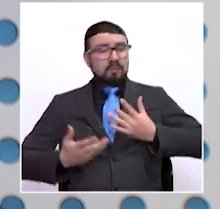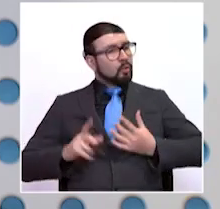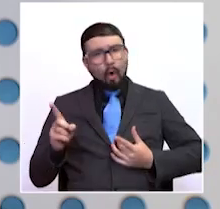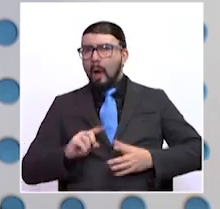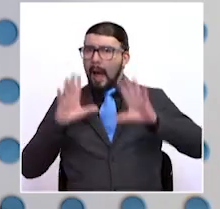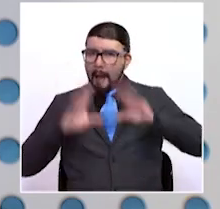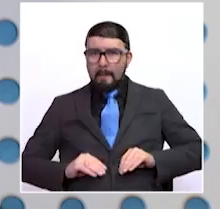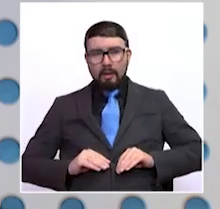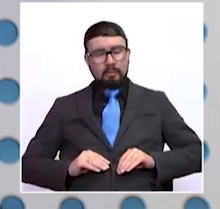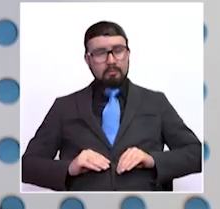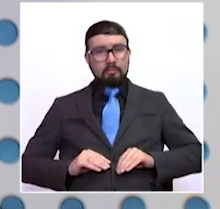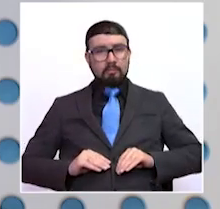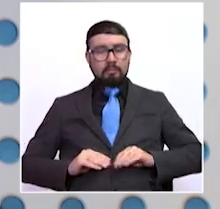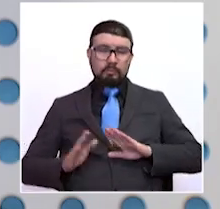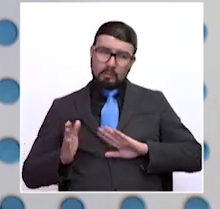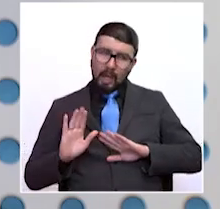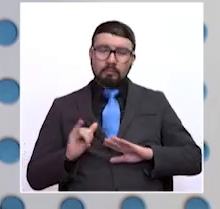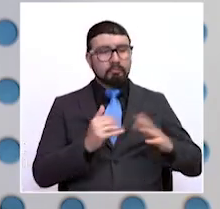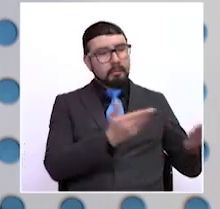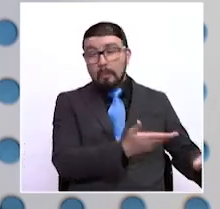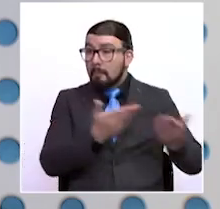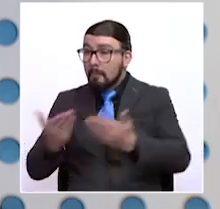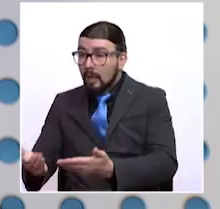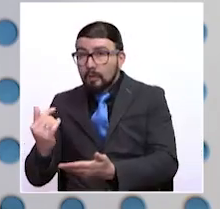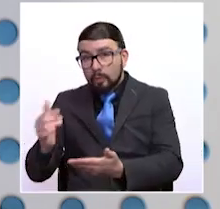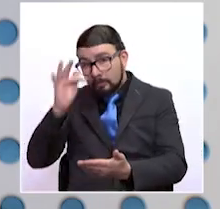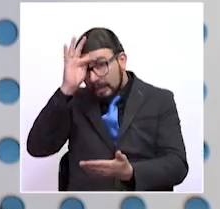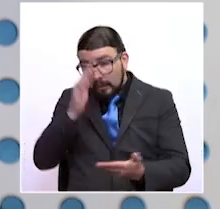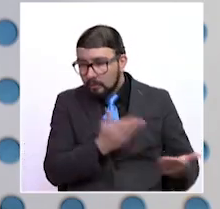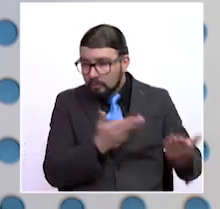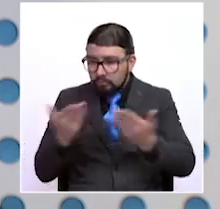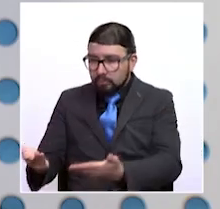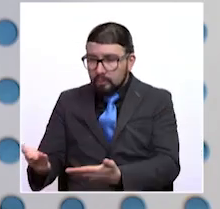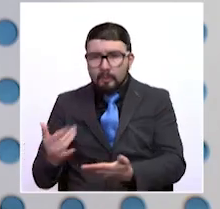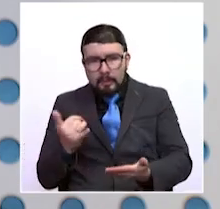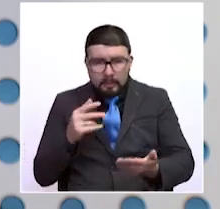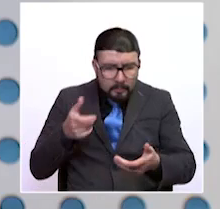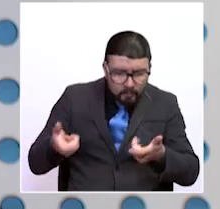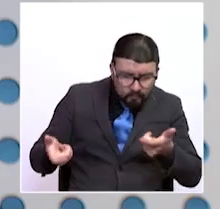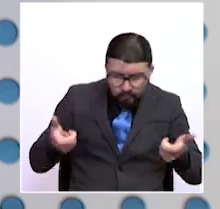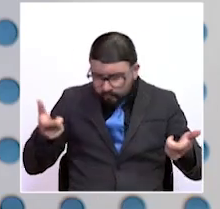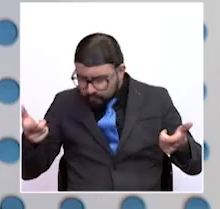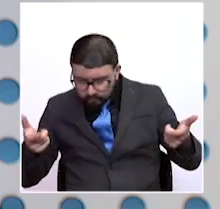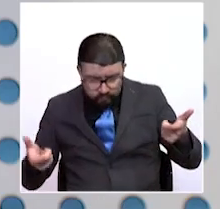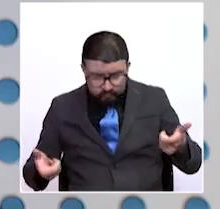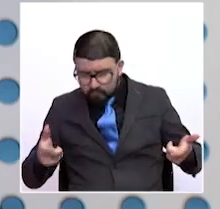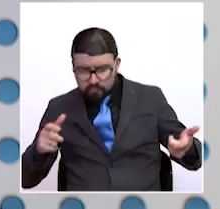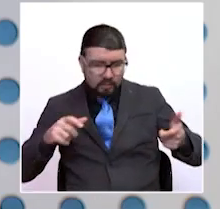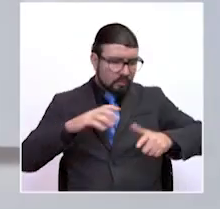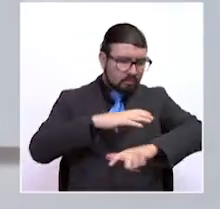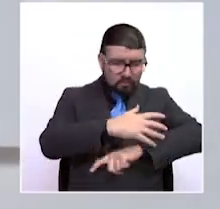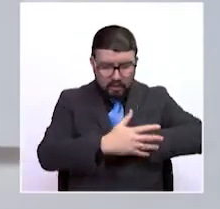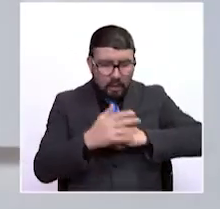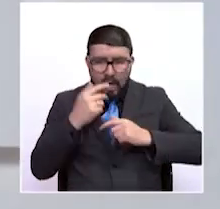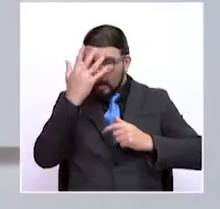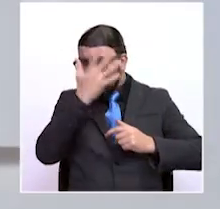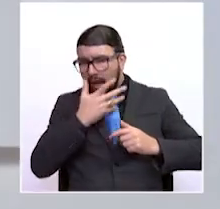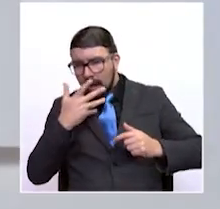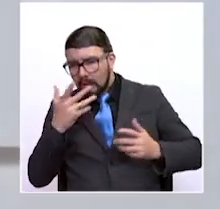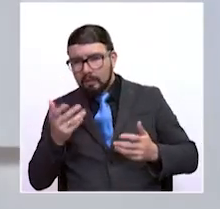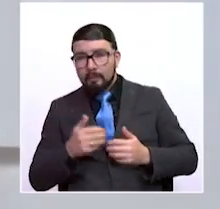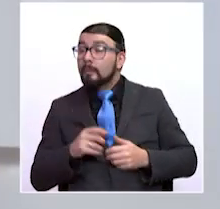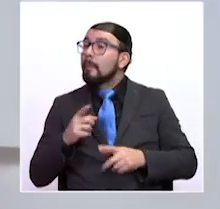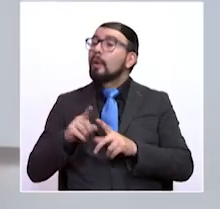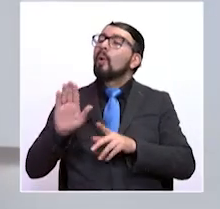manejo ya una vez llega donde nosotros tenemos que clasificar la superficie corporal que tiene el paciente comprometida. Sí, pero antes de que llegue donde